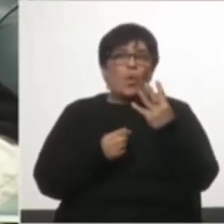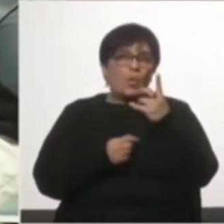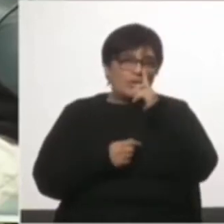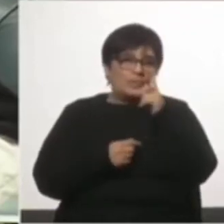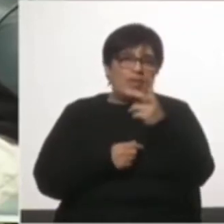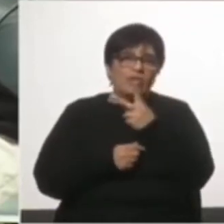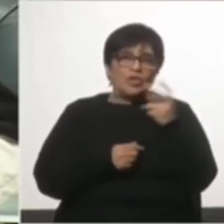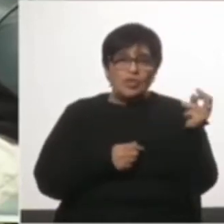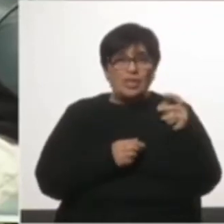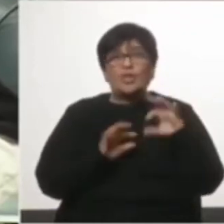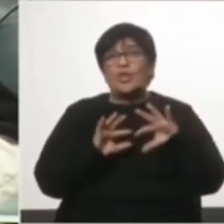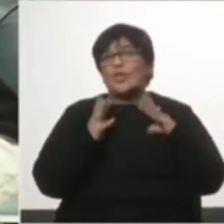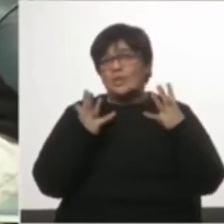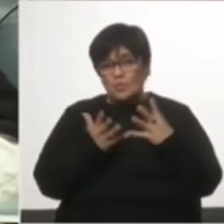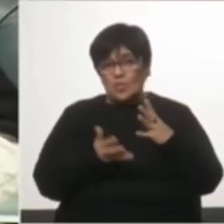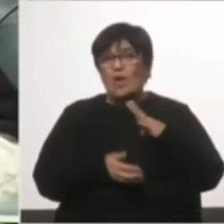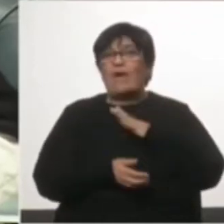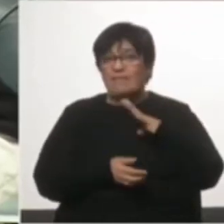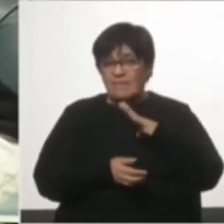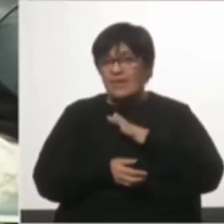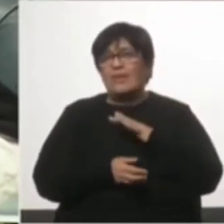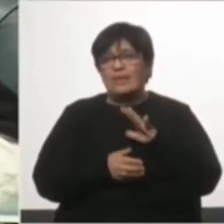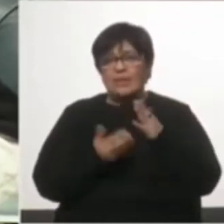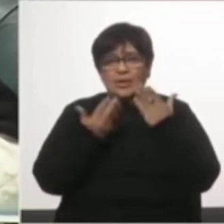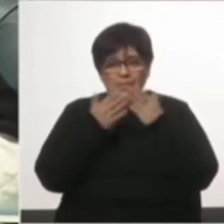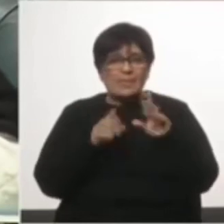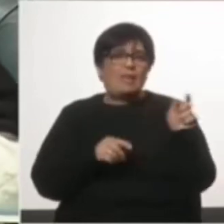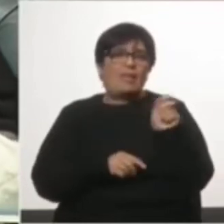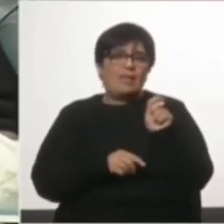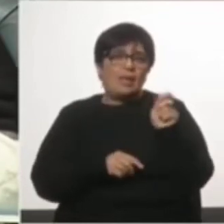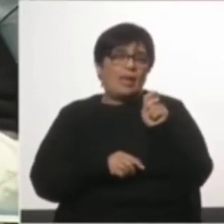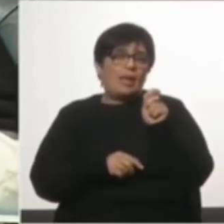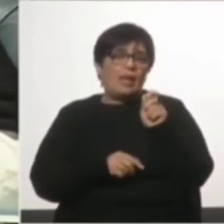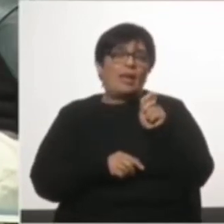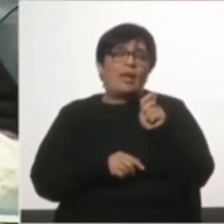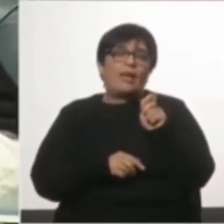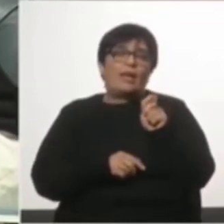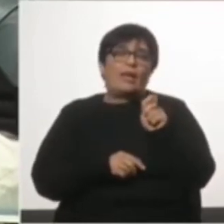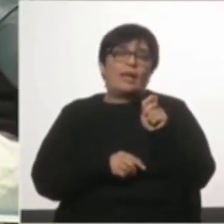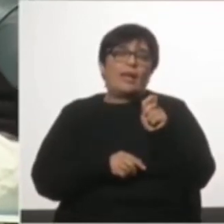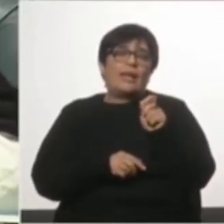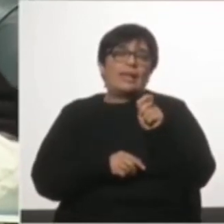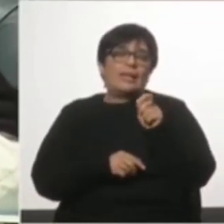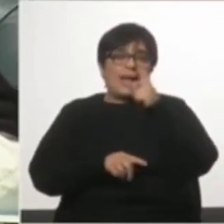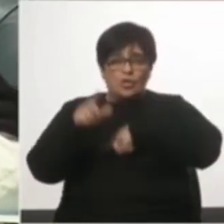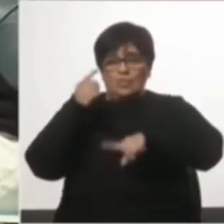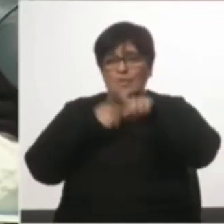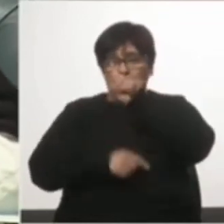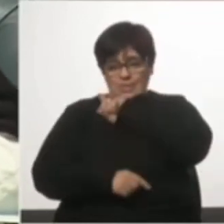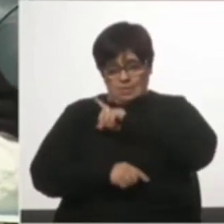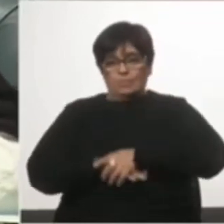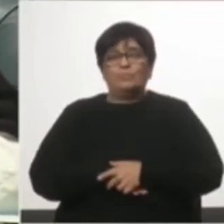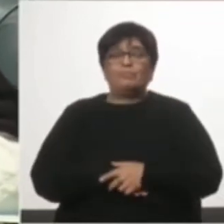que había en el mundo cuando marcamos la emergencia sanitaria en el